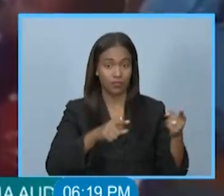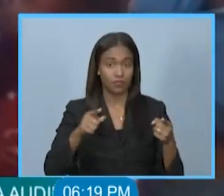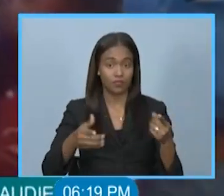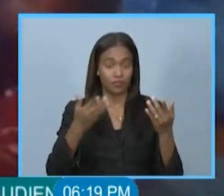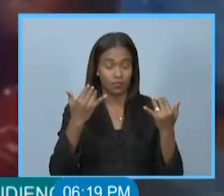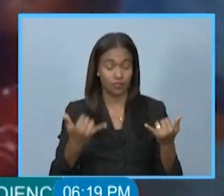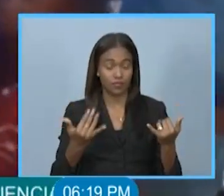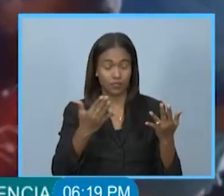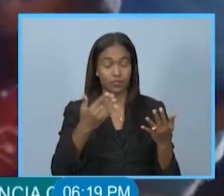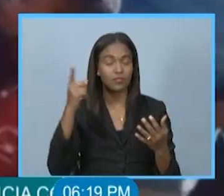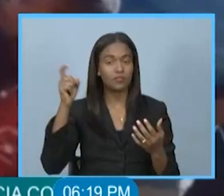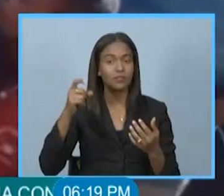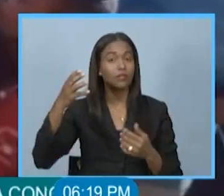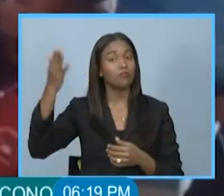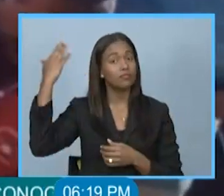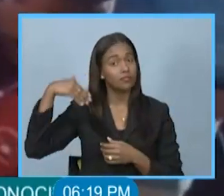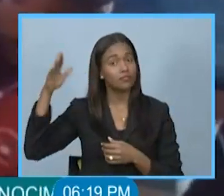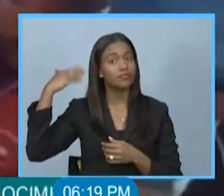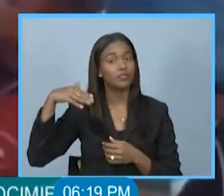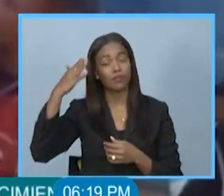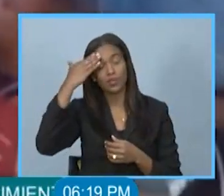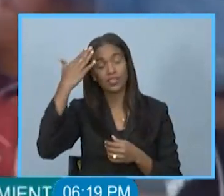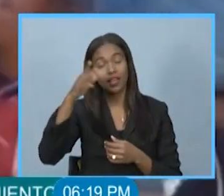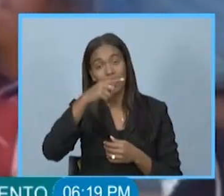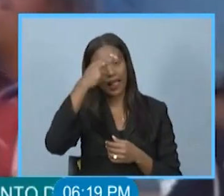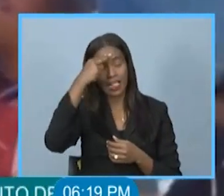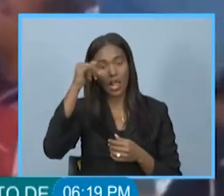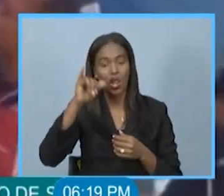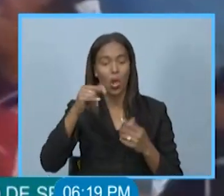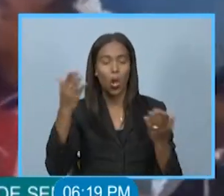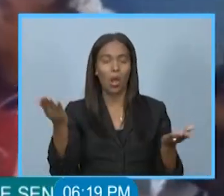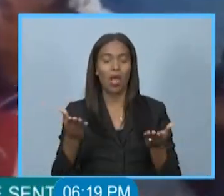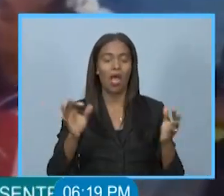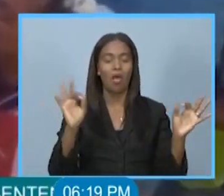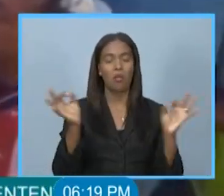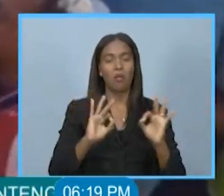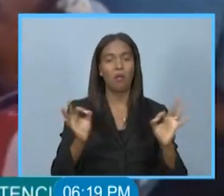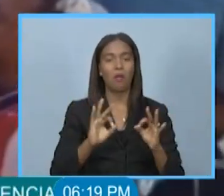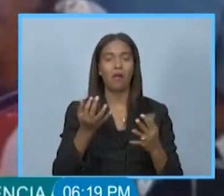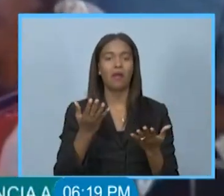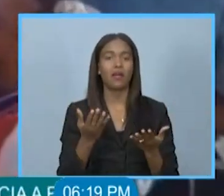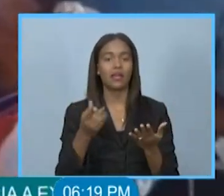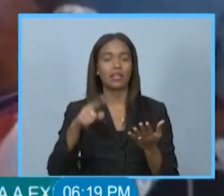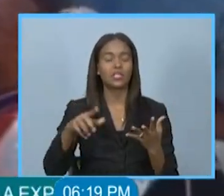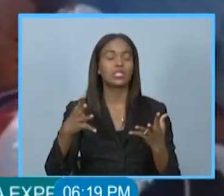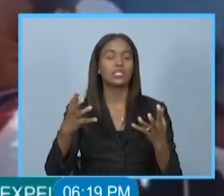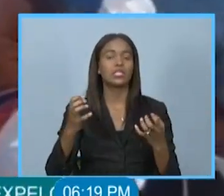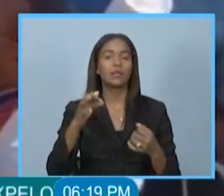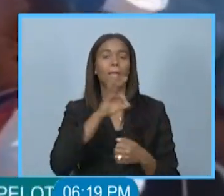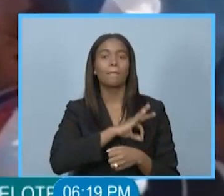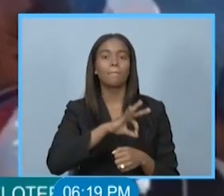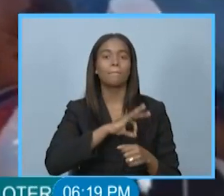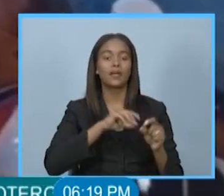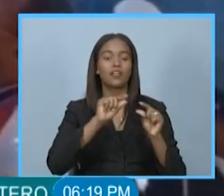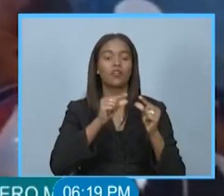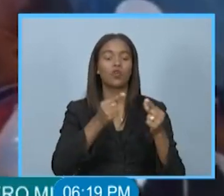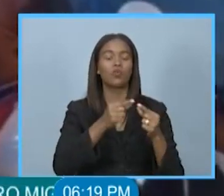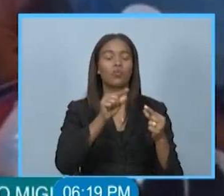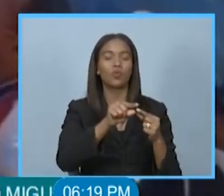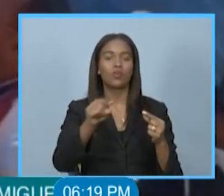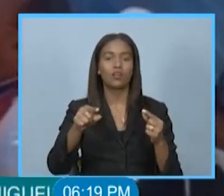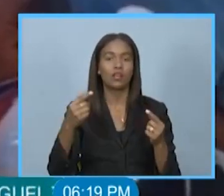hoy en día tenía que salir ese tiempo porque ya lo ya no han cogido esto como un relajo y ellos lo que buscan es beneficiar en un grupito